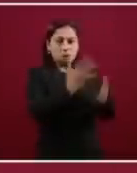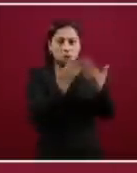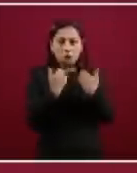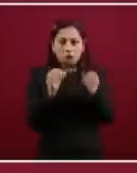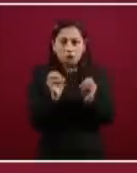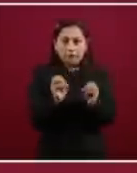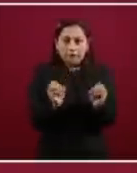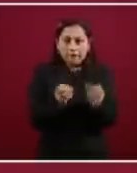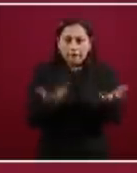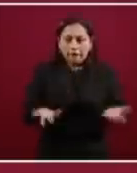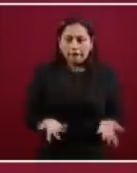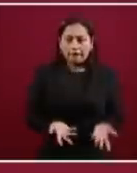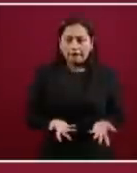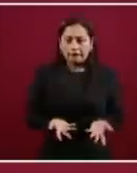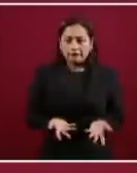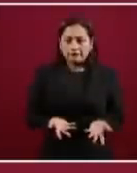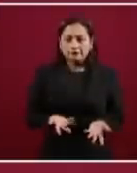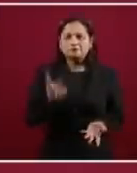Una gran corrupción